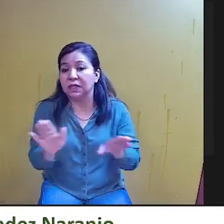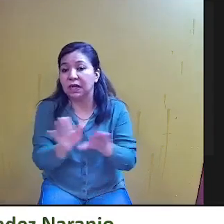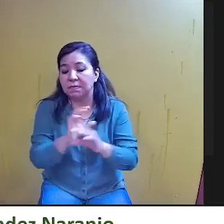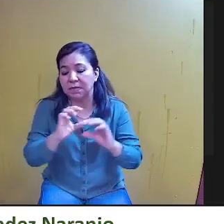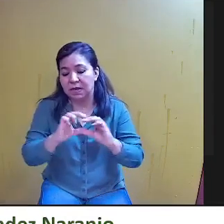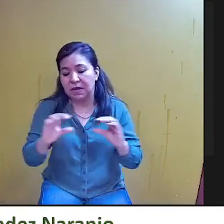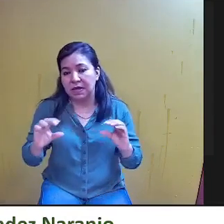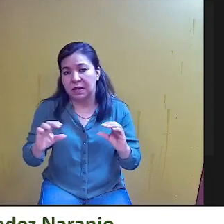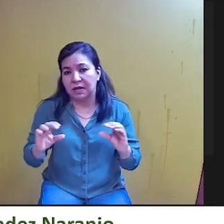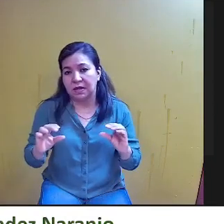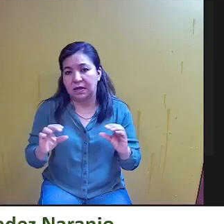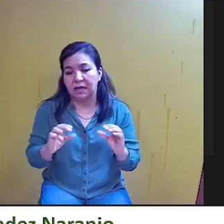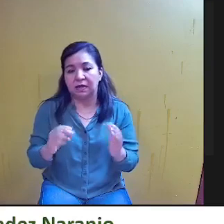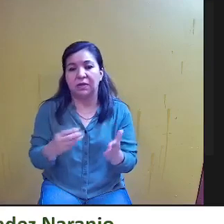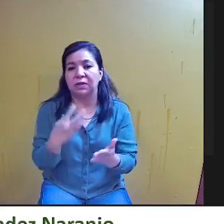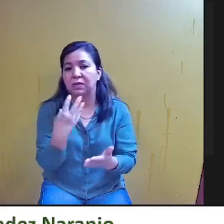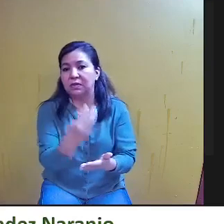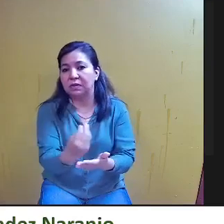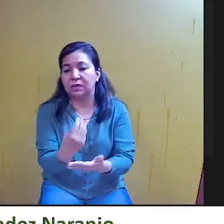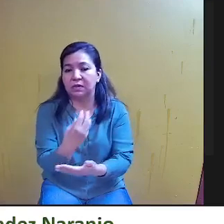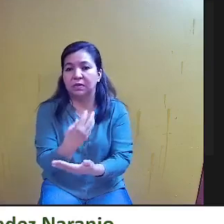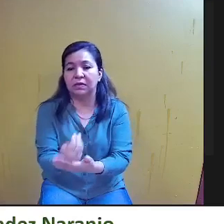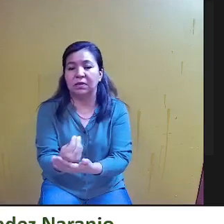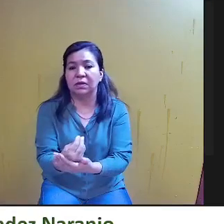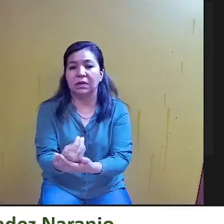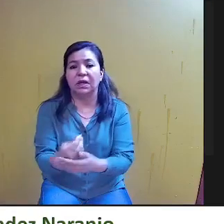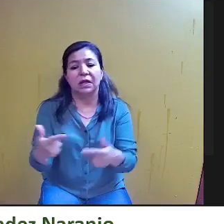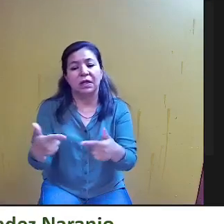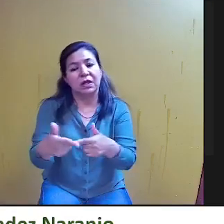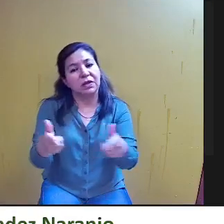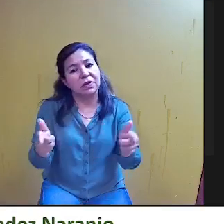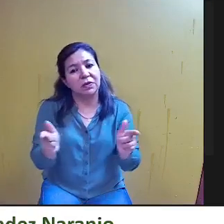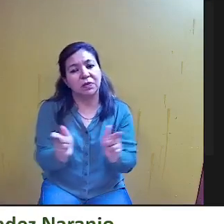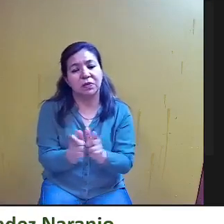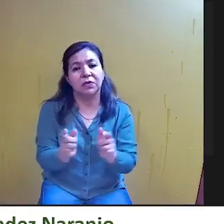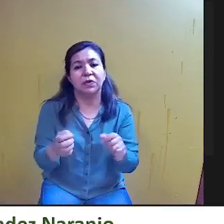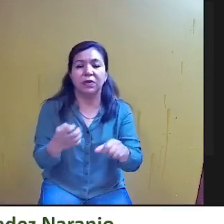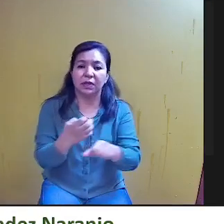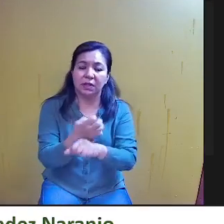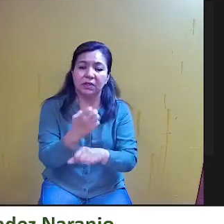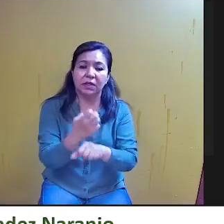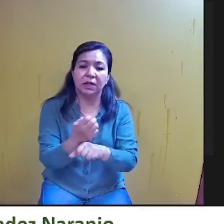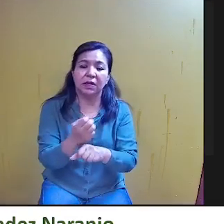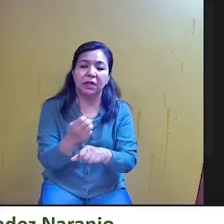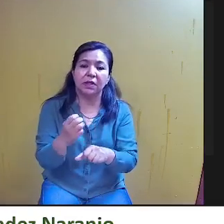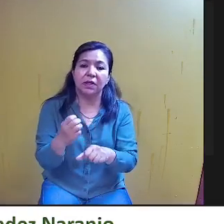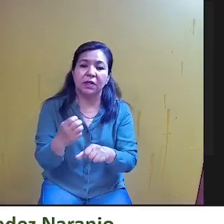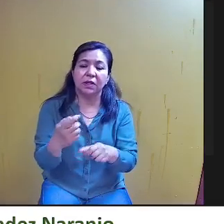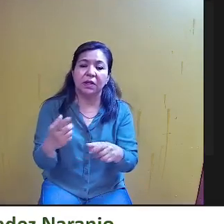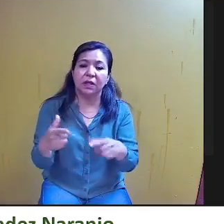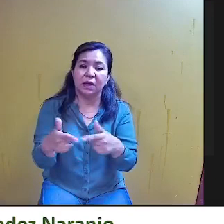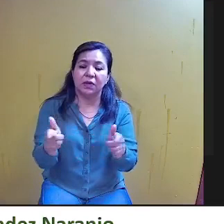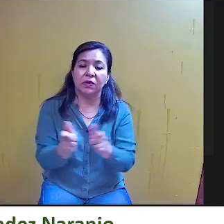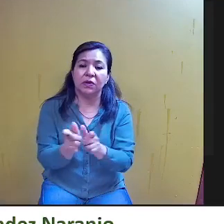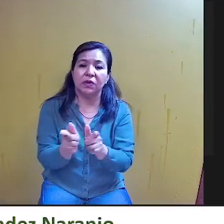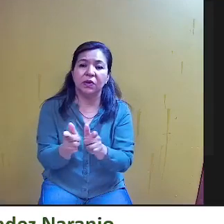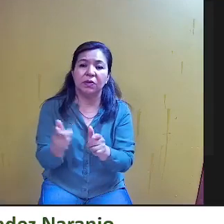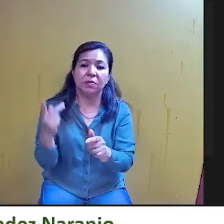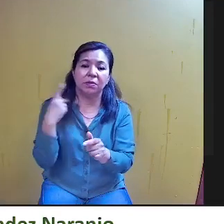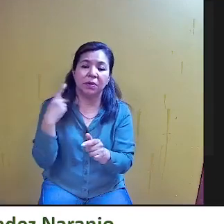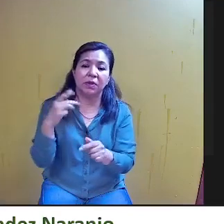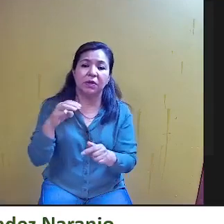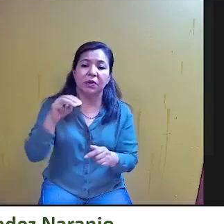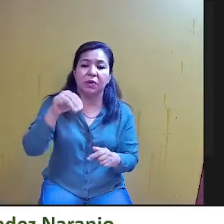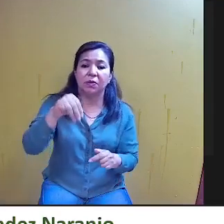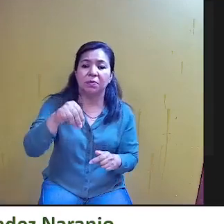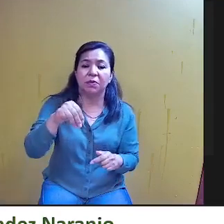básicos emanados de la primera sesión extraordinaria de la Asamblea Política Estatal del Partido Movimiento Laborista Guerrero, celebrada el